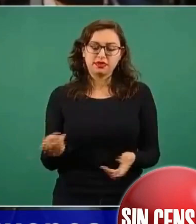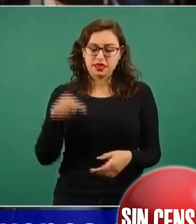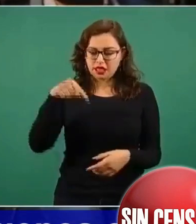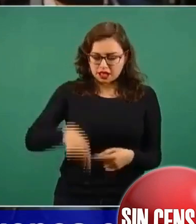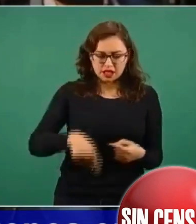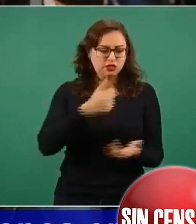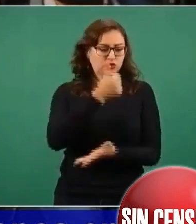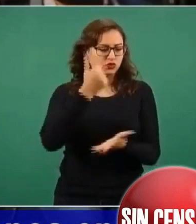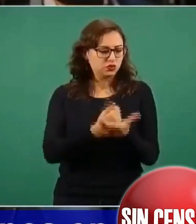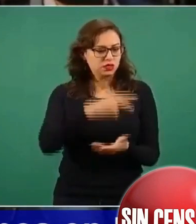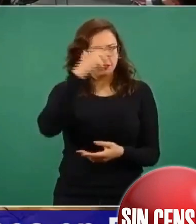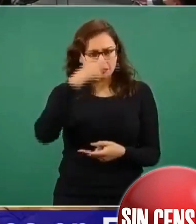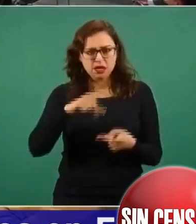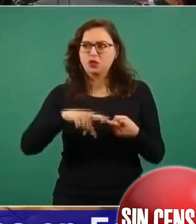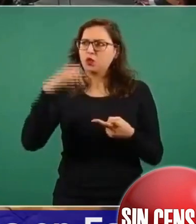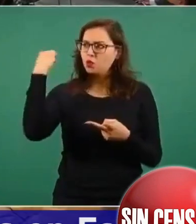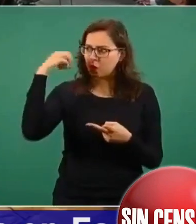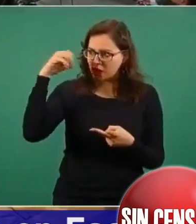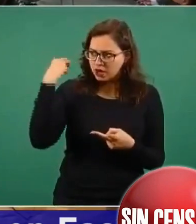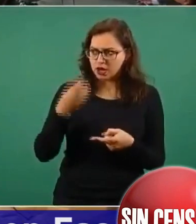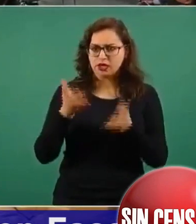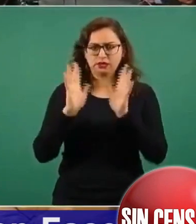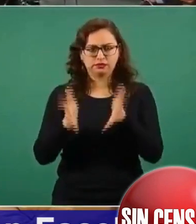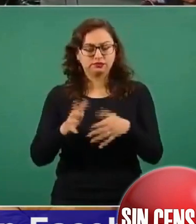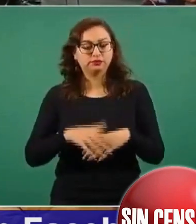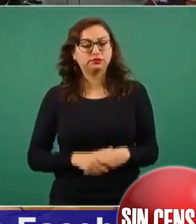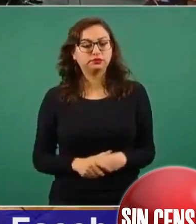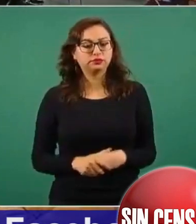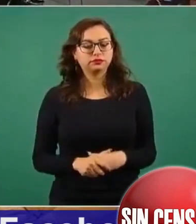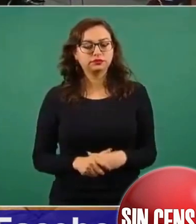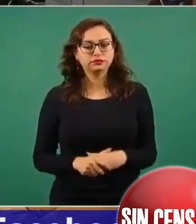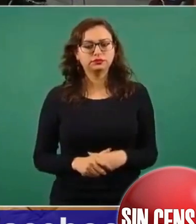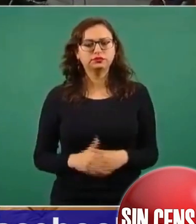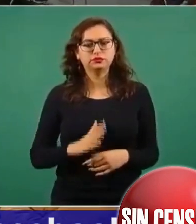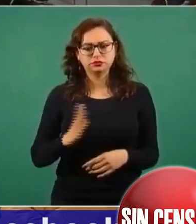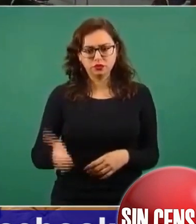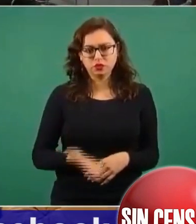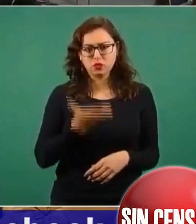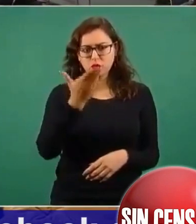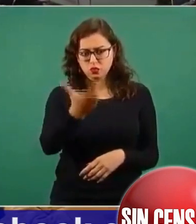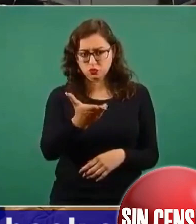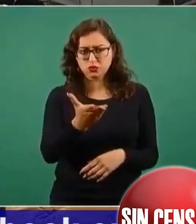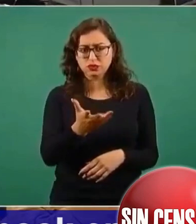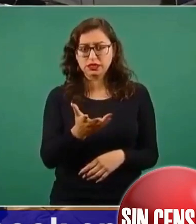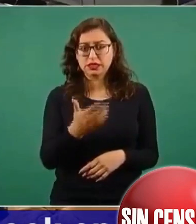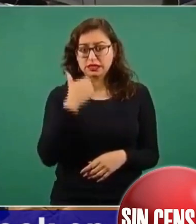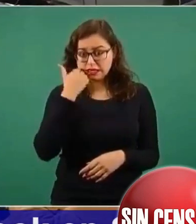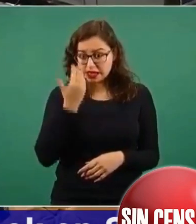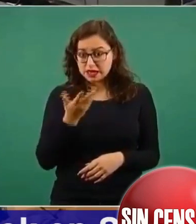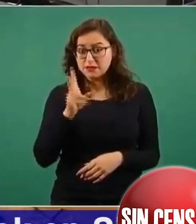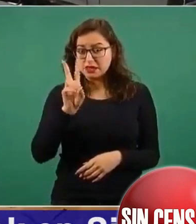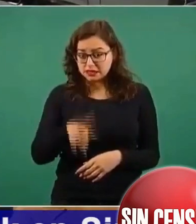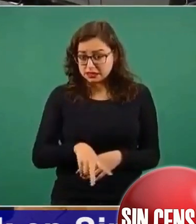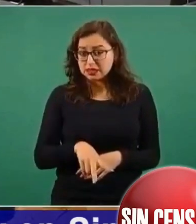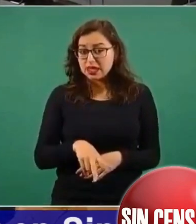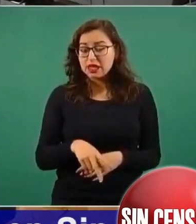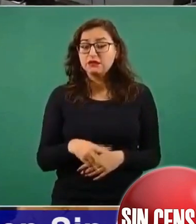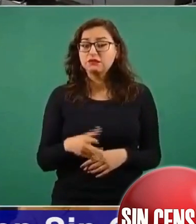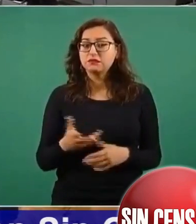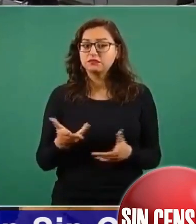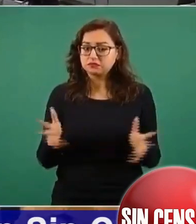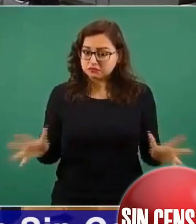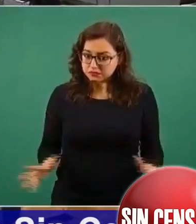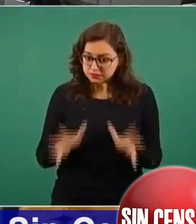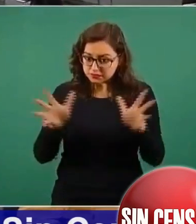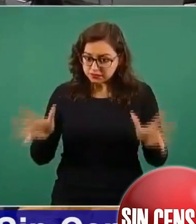Oaxaca es legal. ¿Estaría de acuerdo con impulsar una consulta de manera que